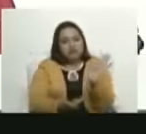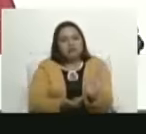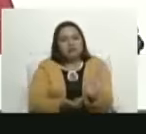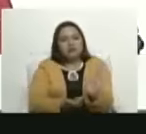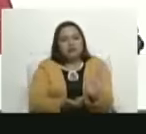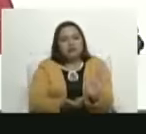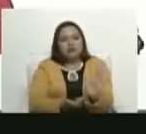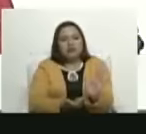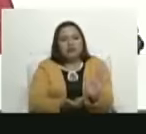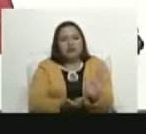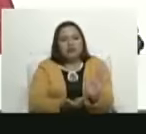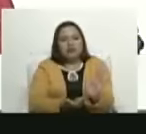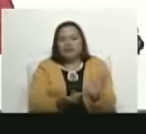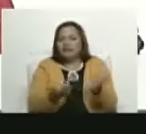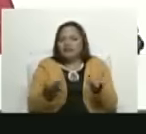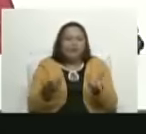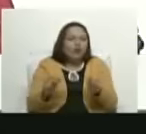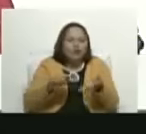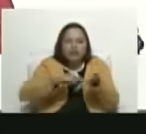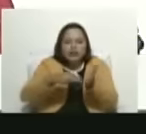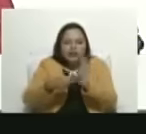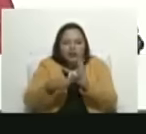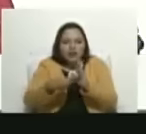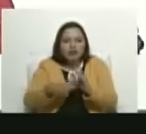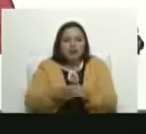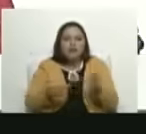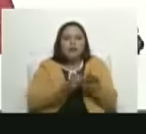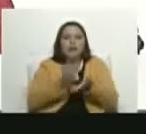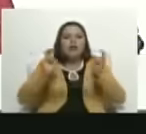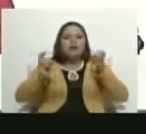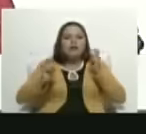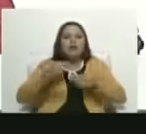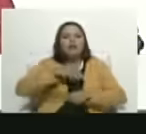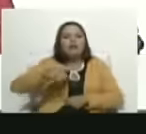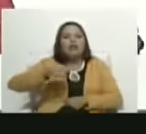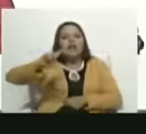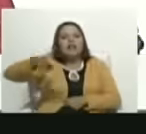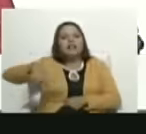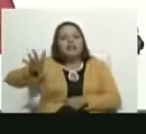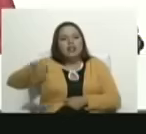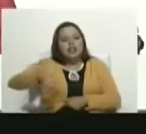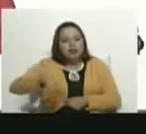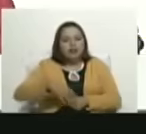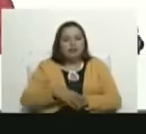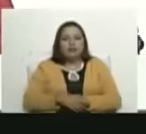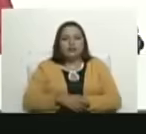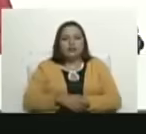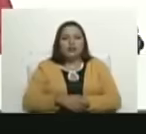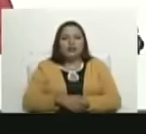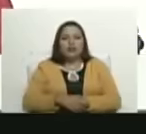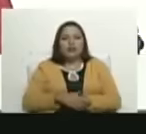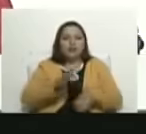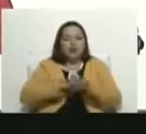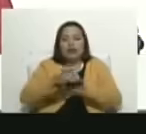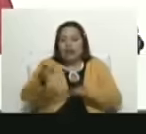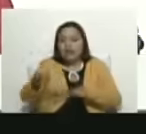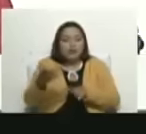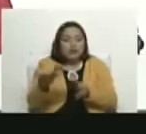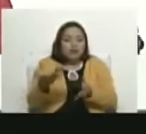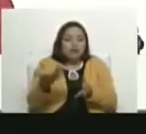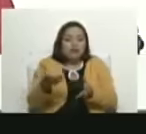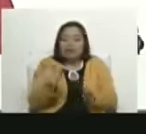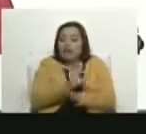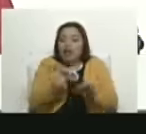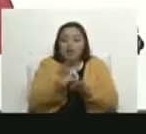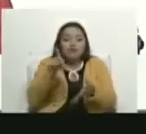Y no me refiero al tema de nuestra Guayana Esequiba, porque ahí no tiene nada que hacer la